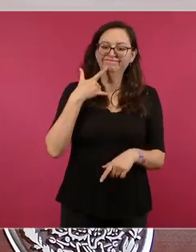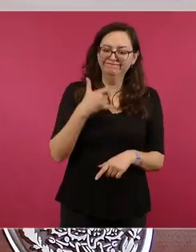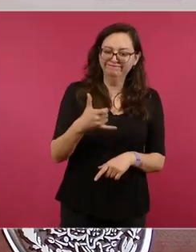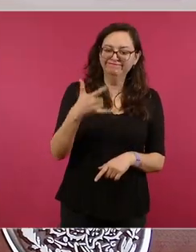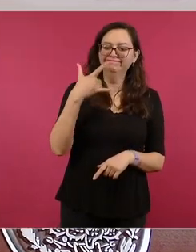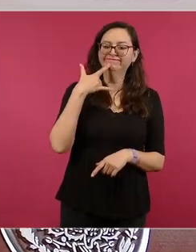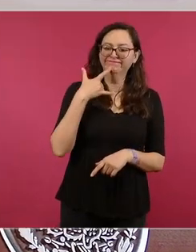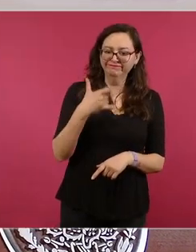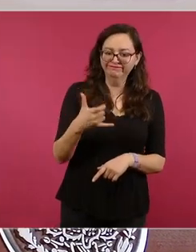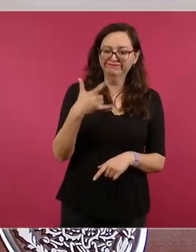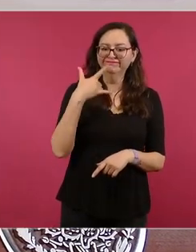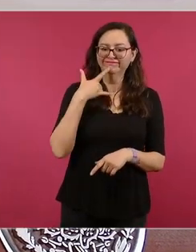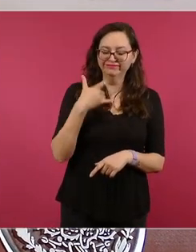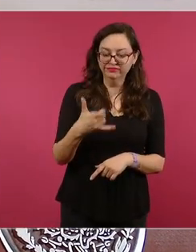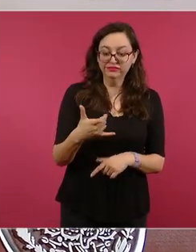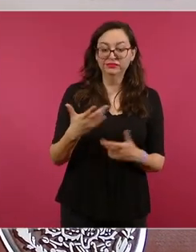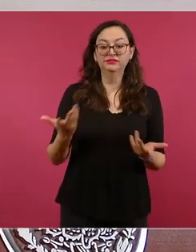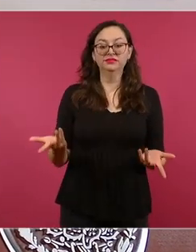Ya se logró